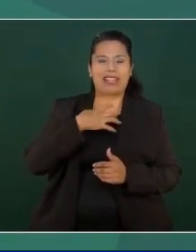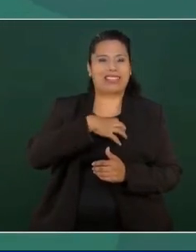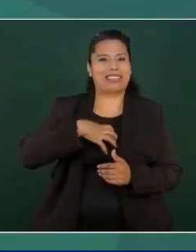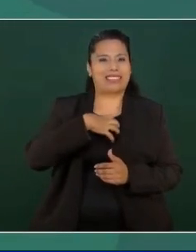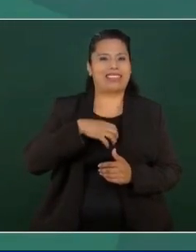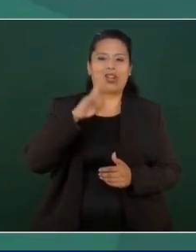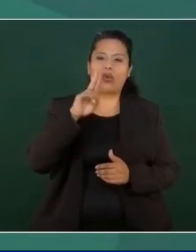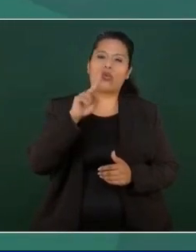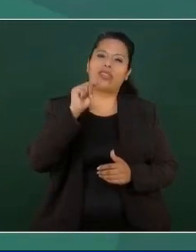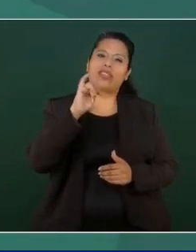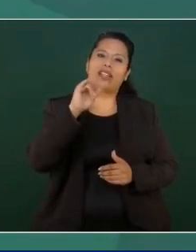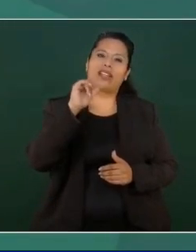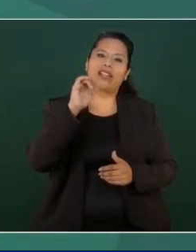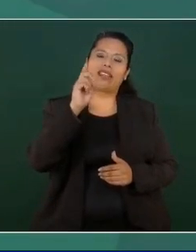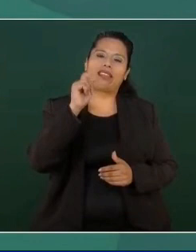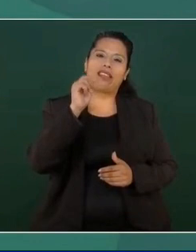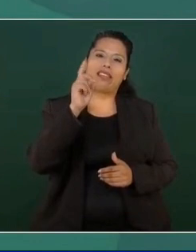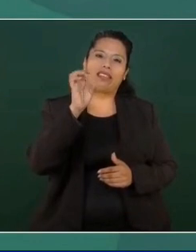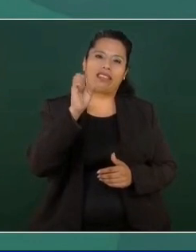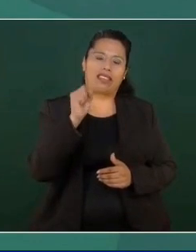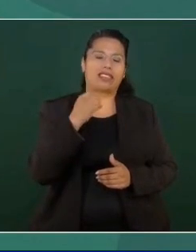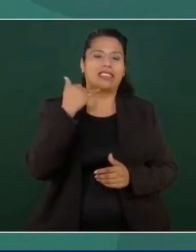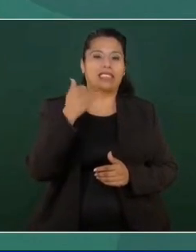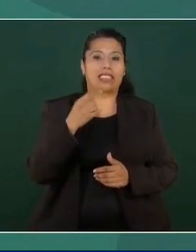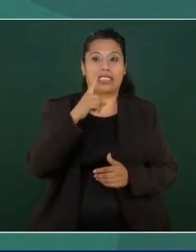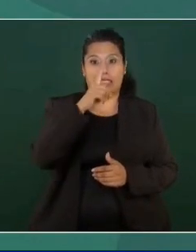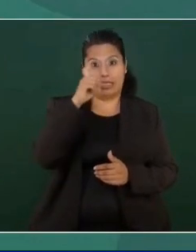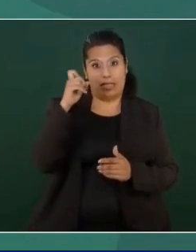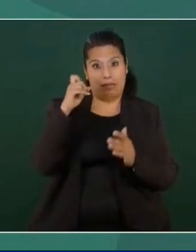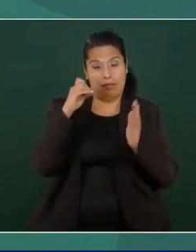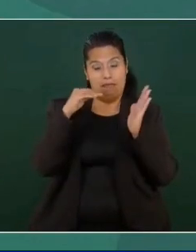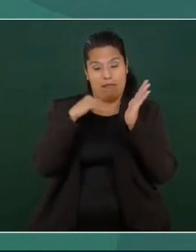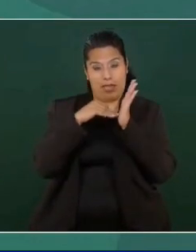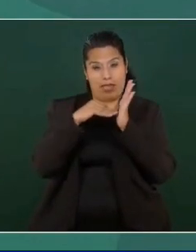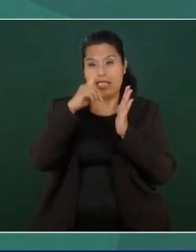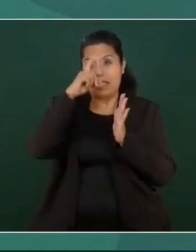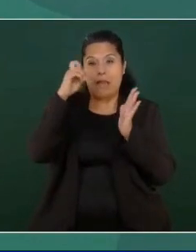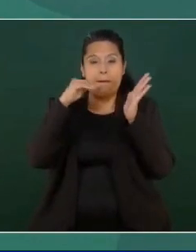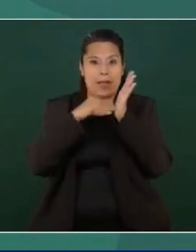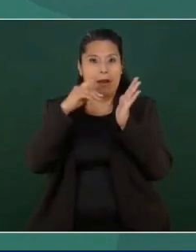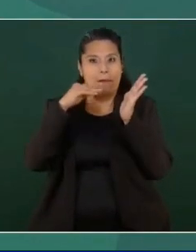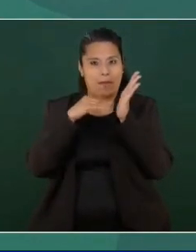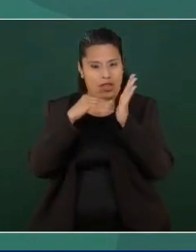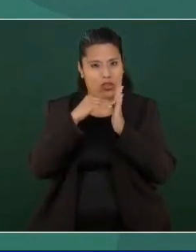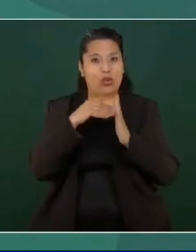100,000 millones a 200,000 millones.